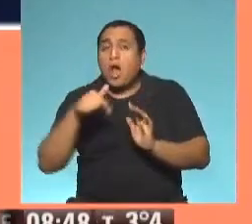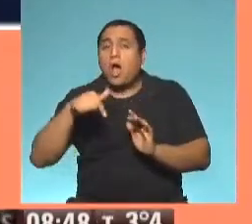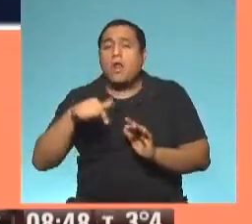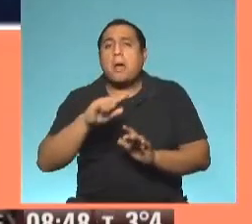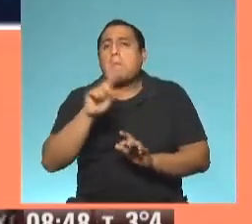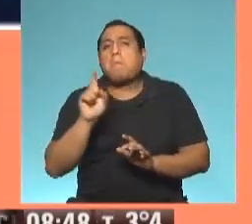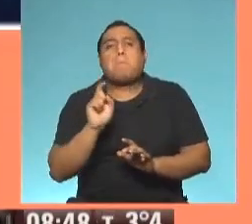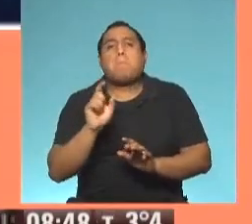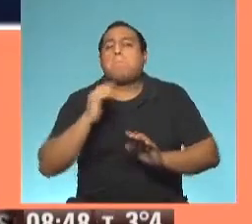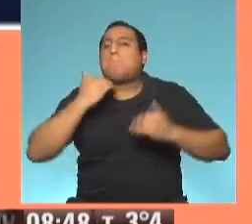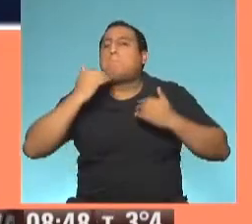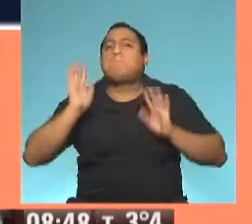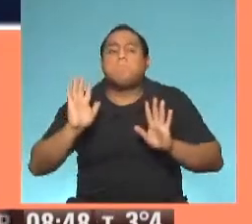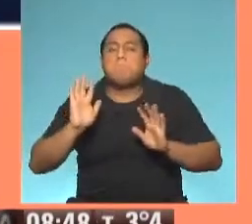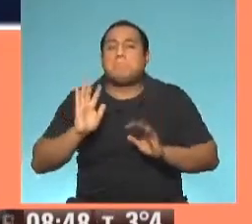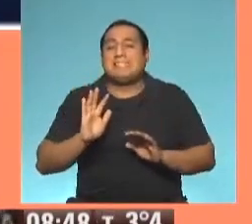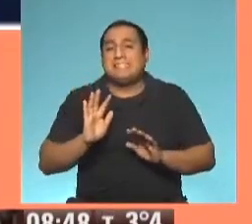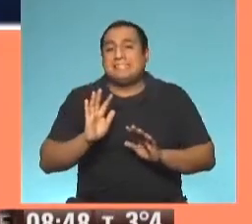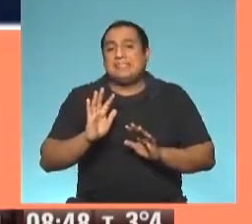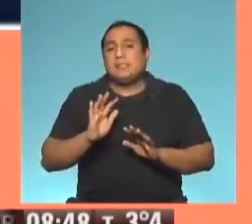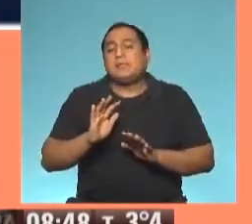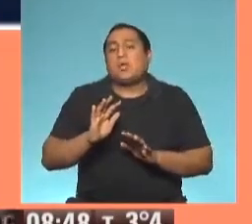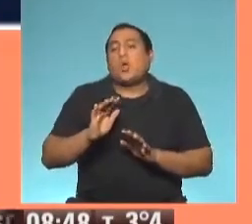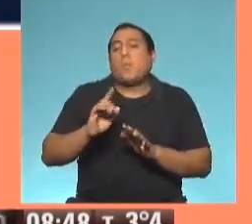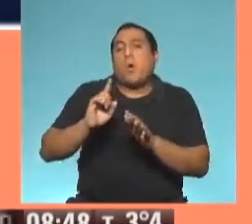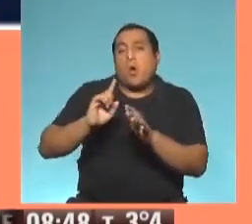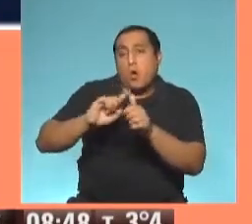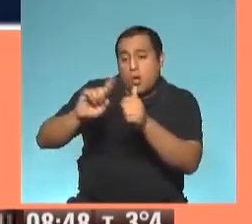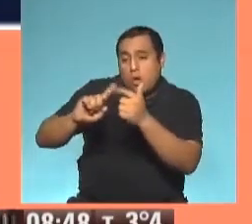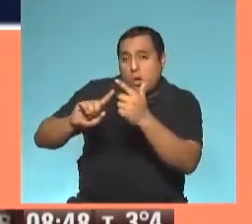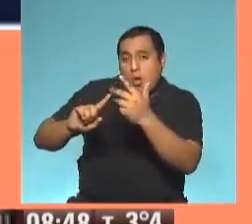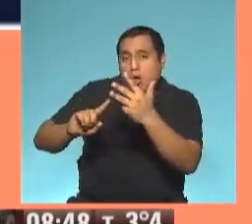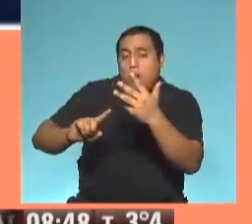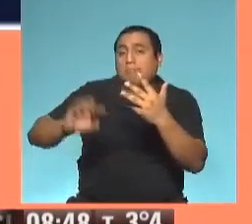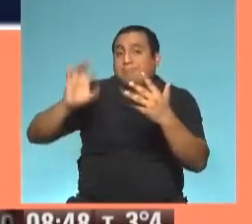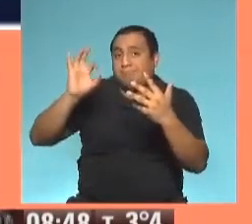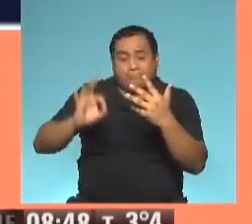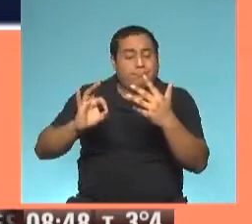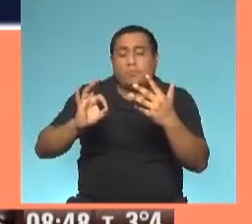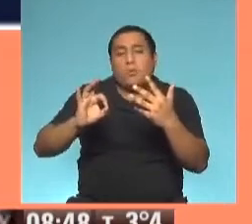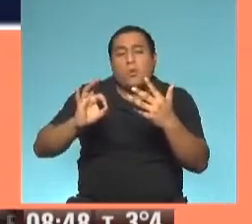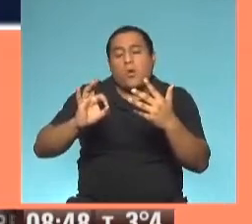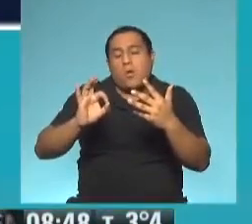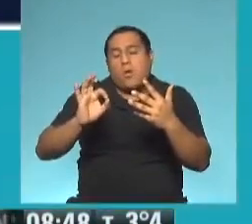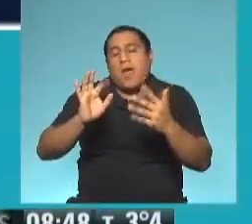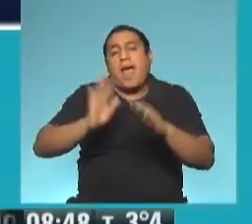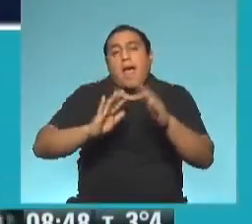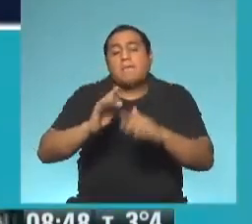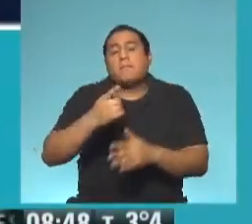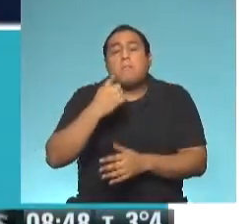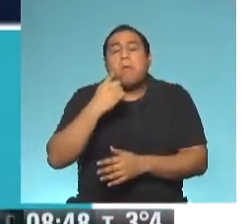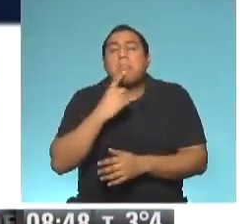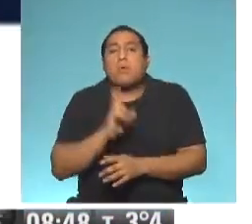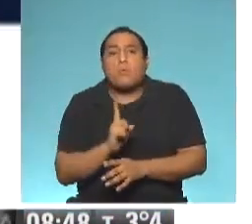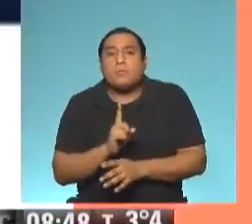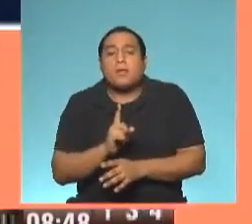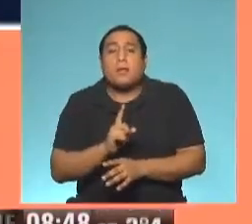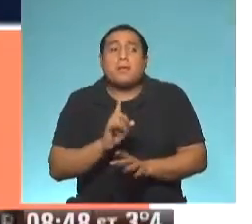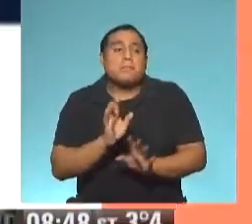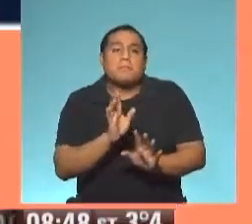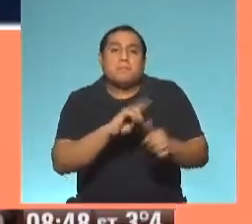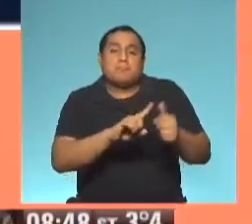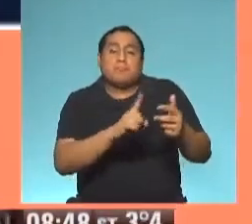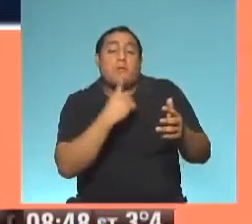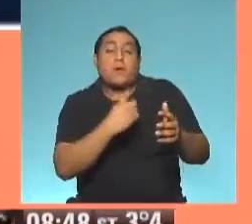están en el freezer. Existen, pero no las tenemos todo el tiempo frente a nuestros ojos. En cambio, las crisis como esta